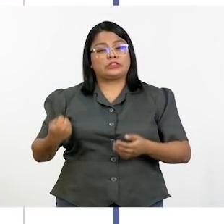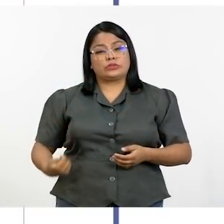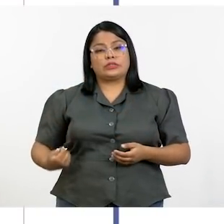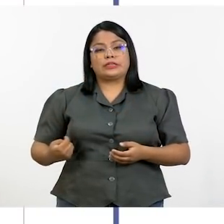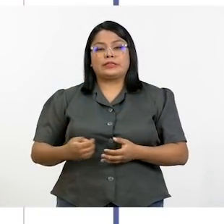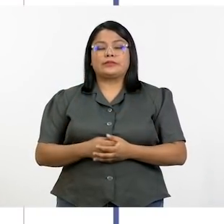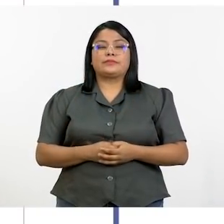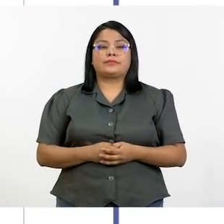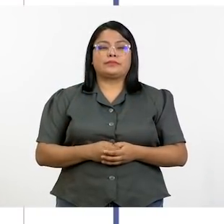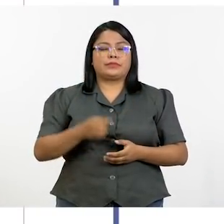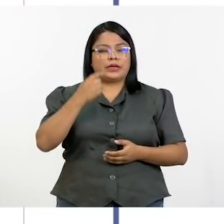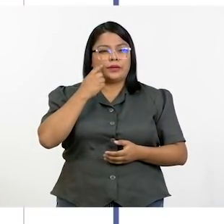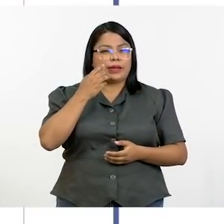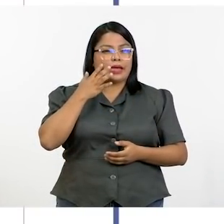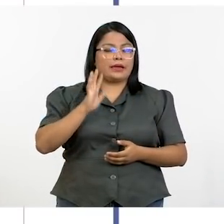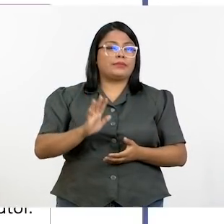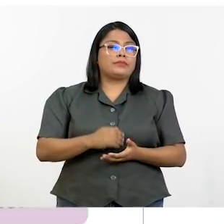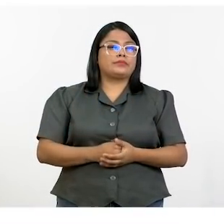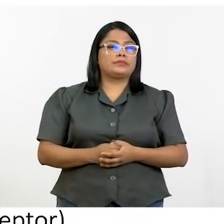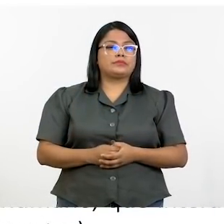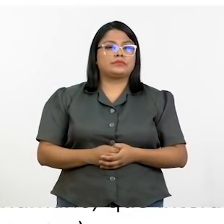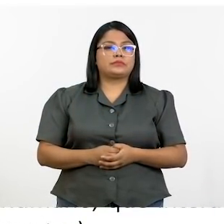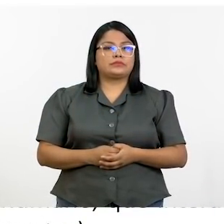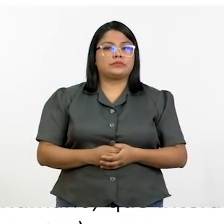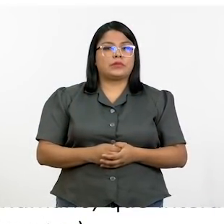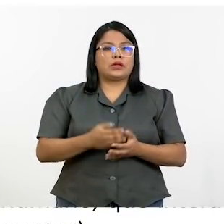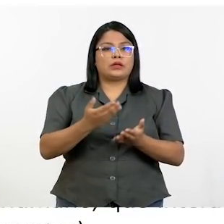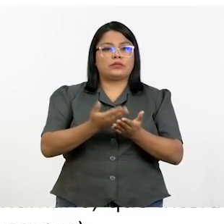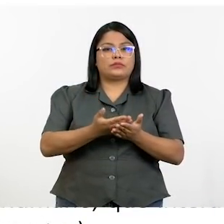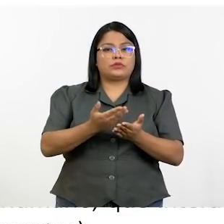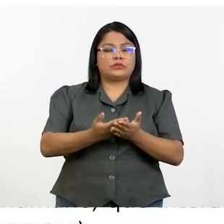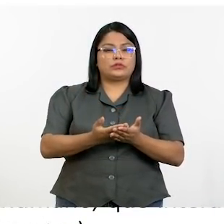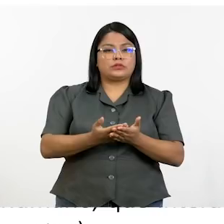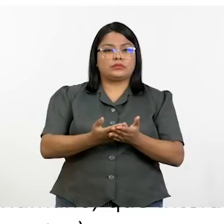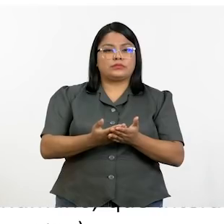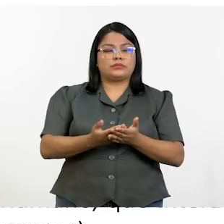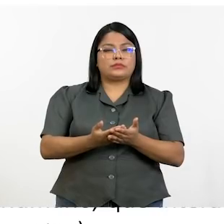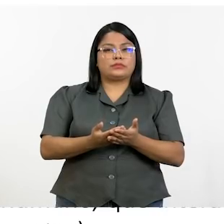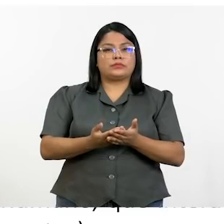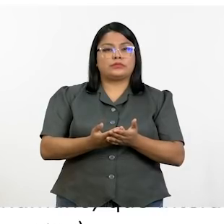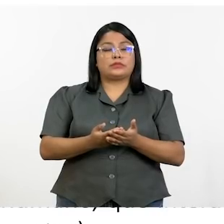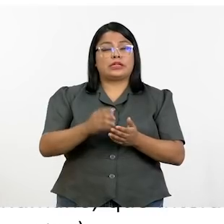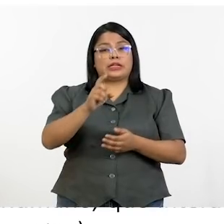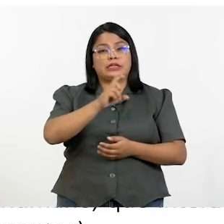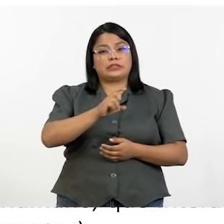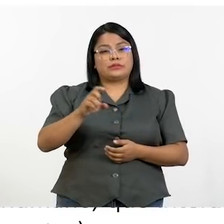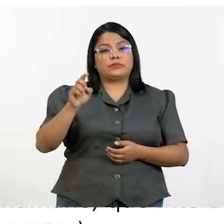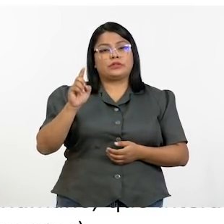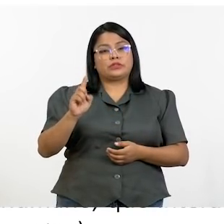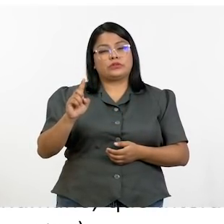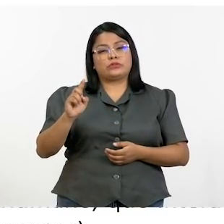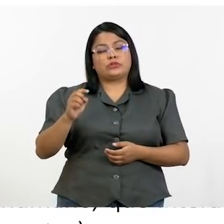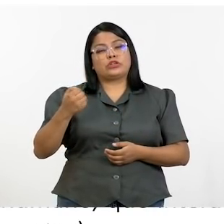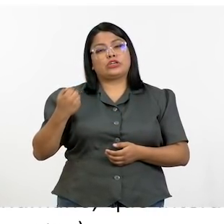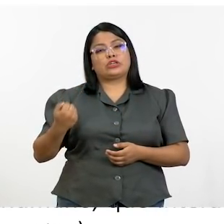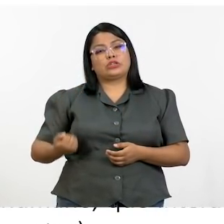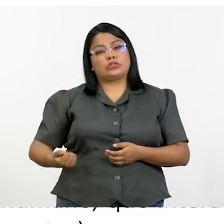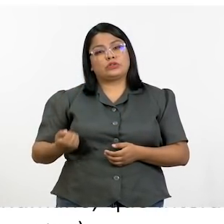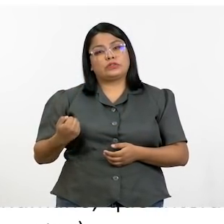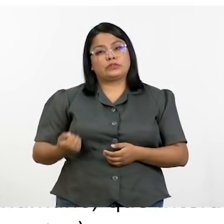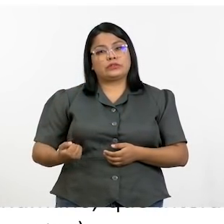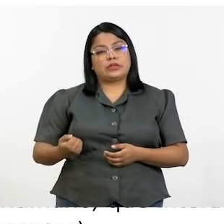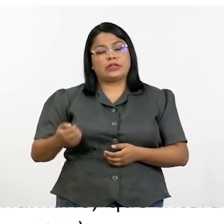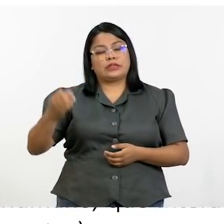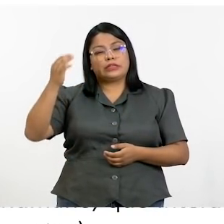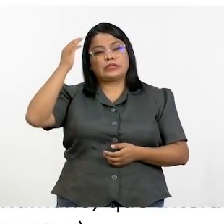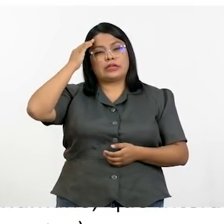estudiante. Veamos un ejemplo. El propósito de la anticipación de la semana 1 es que el